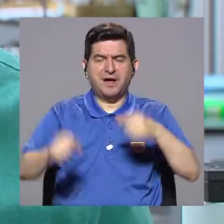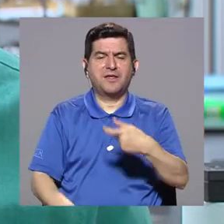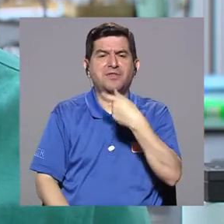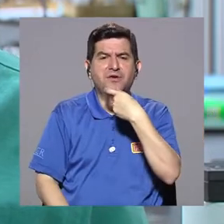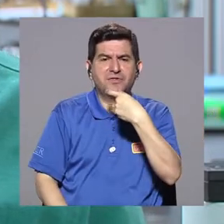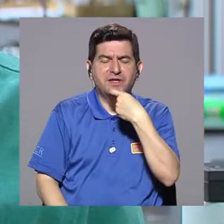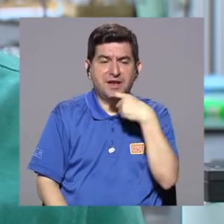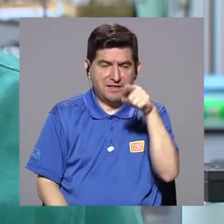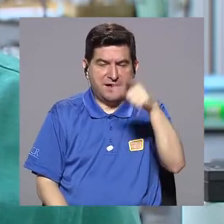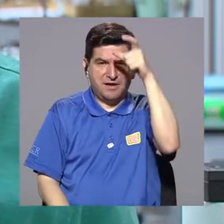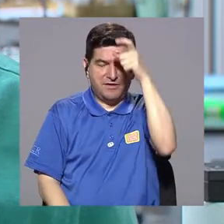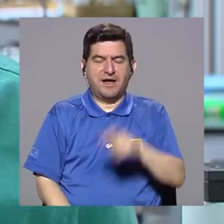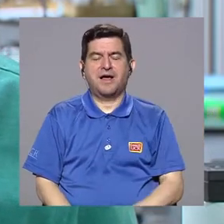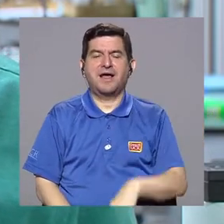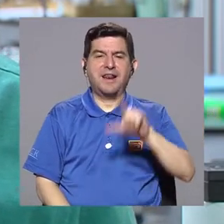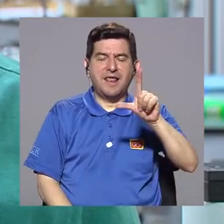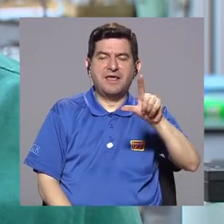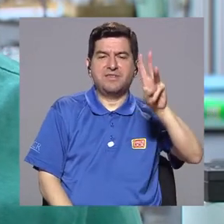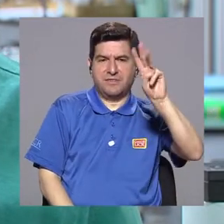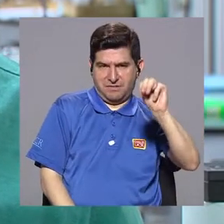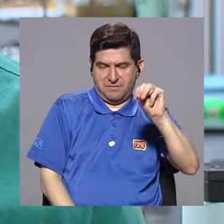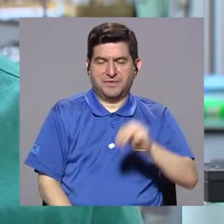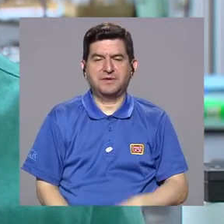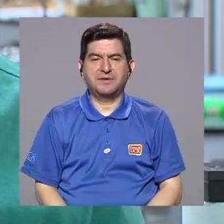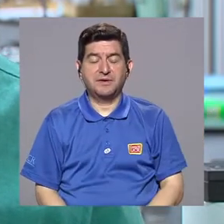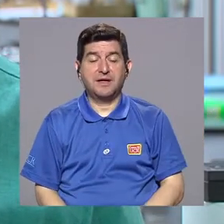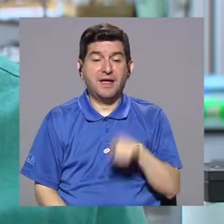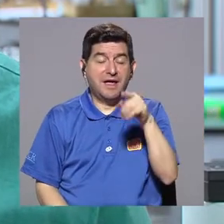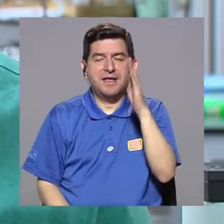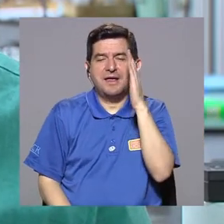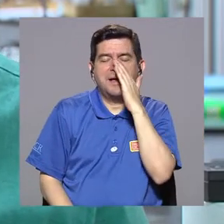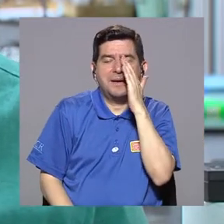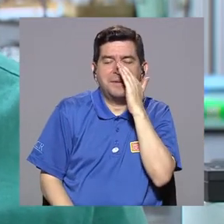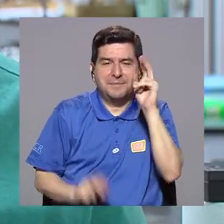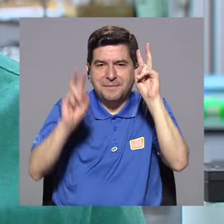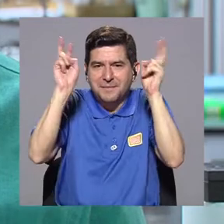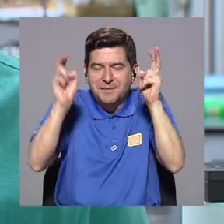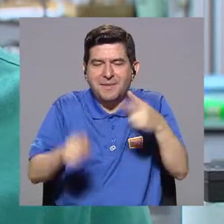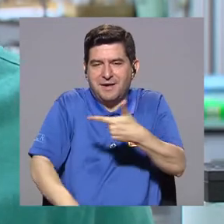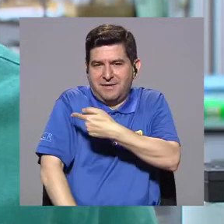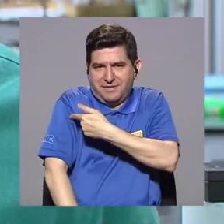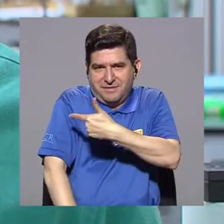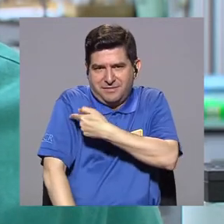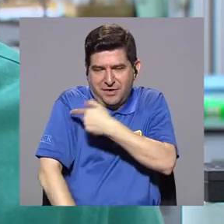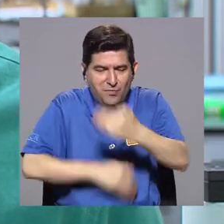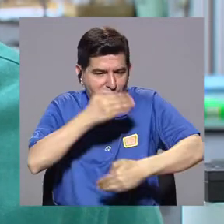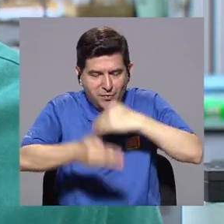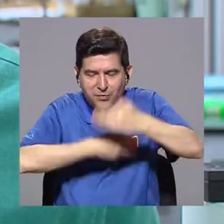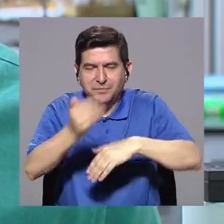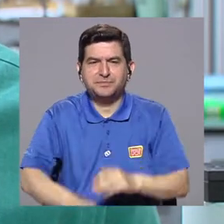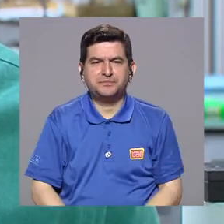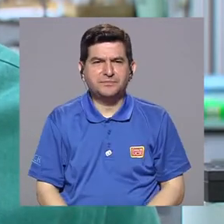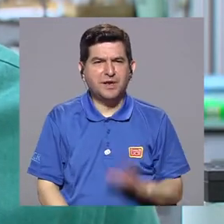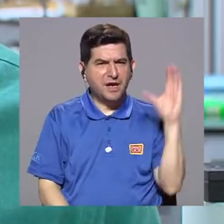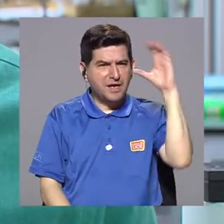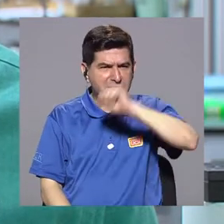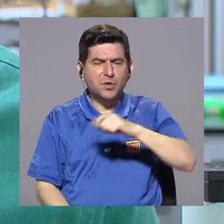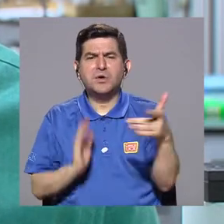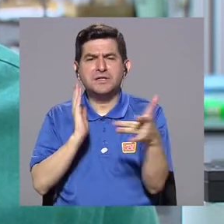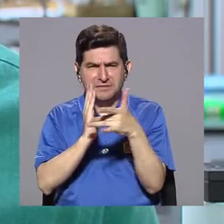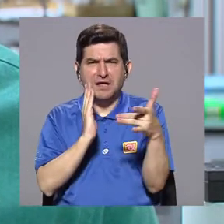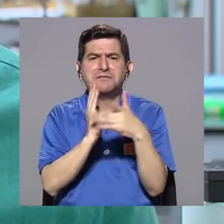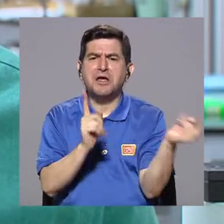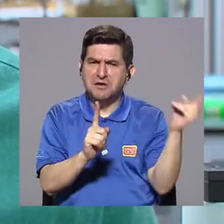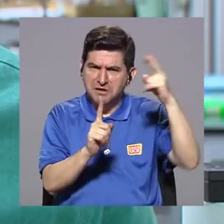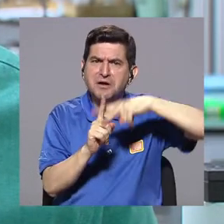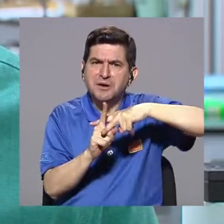se llamaba Lady Montagnier, que es reconocida como la madre de la vacunación, y ella vio que se aplicaba la